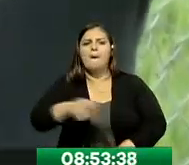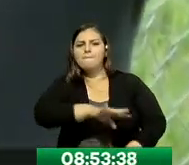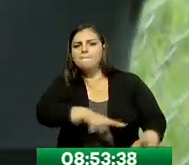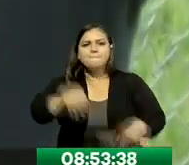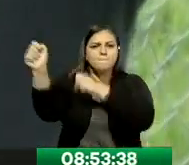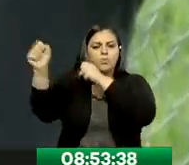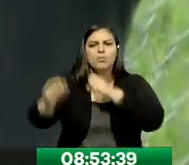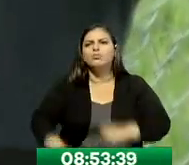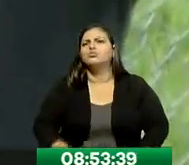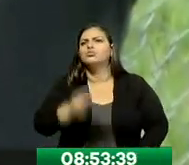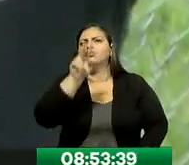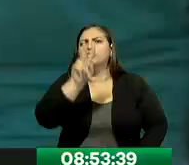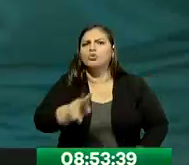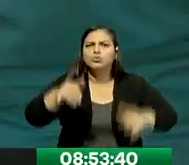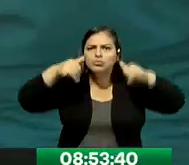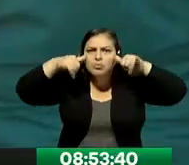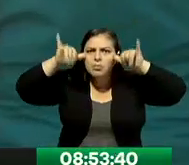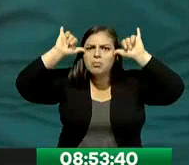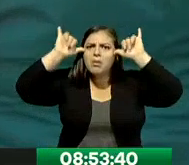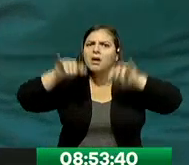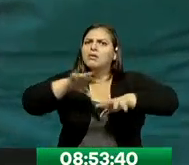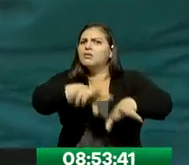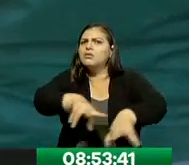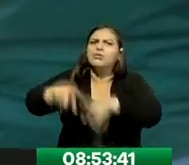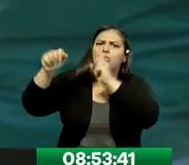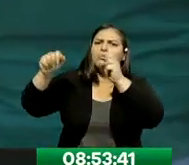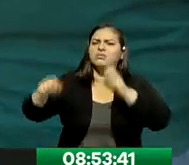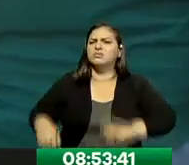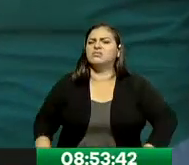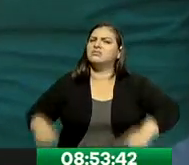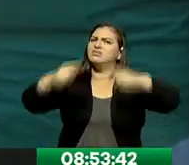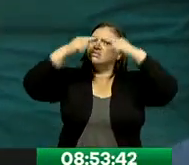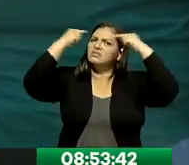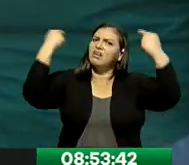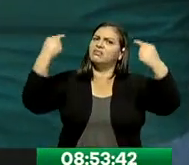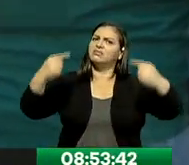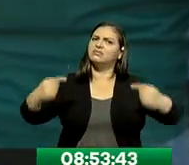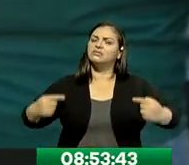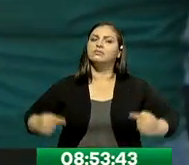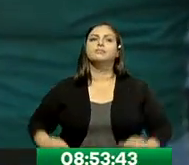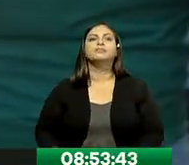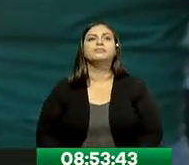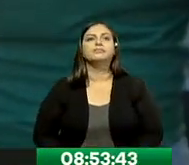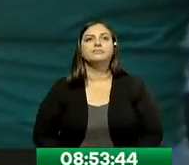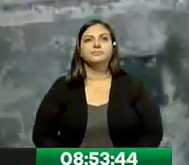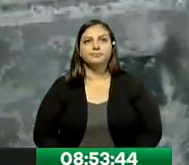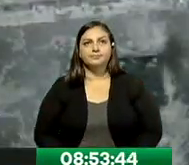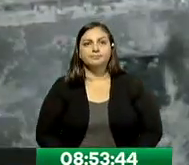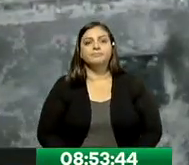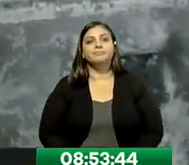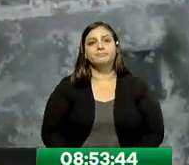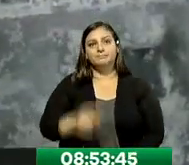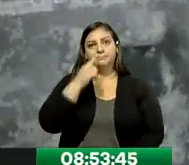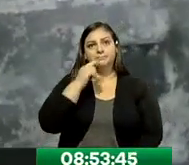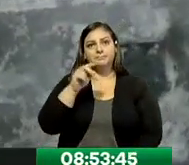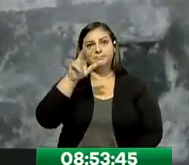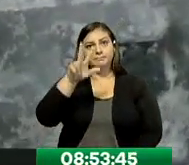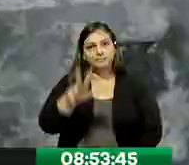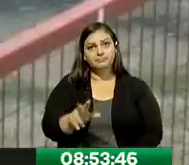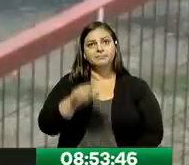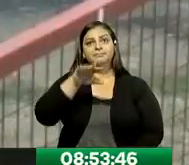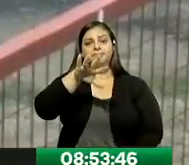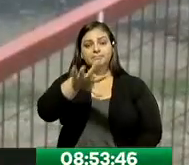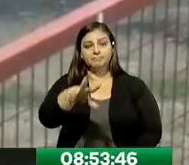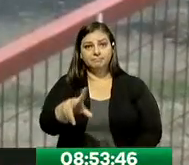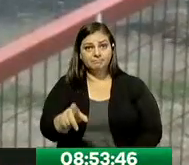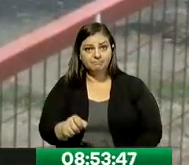moto la anterior semana a otra señora. Mientras la turba indignada le propinaba una tunda a este supuesto grupo de malandros por la presencia continua de los mismos en su comunidad,